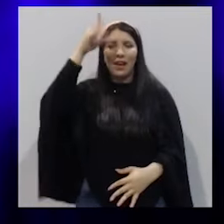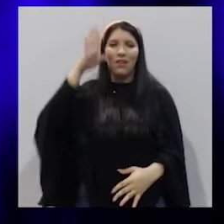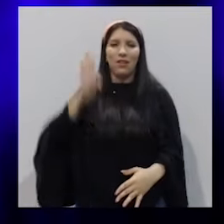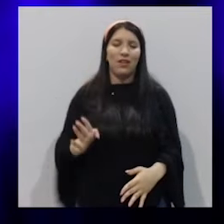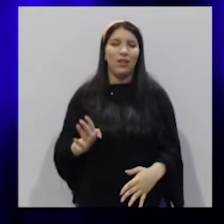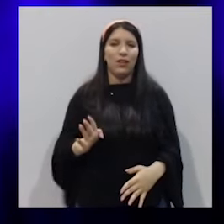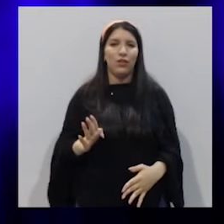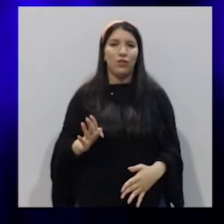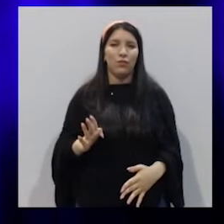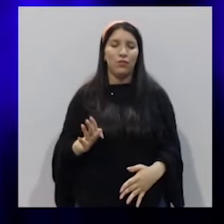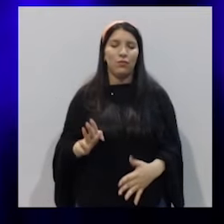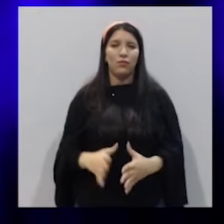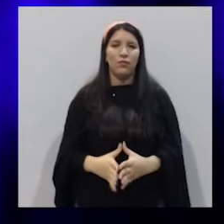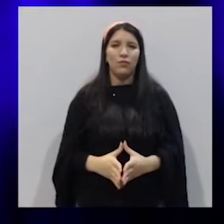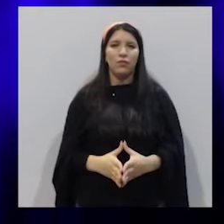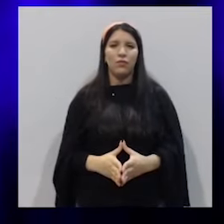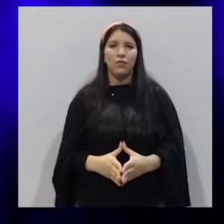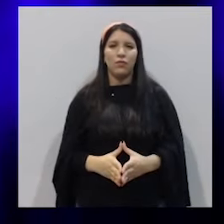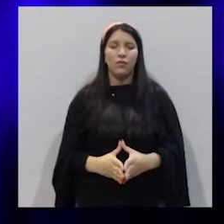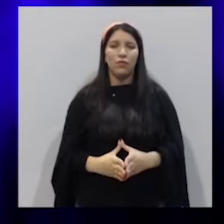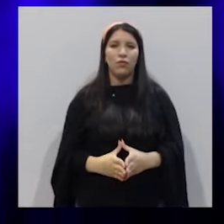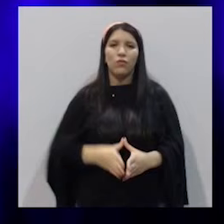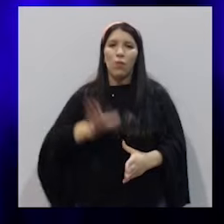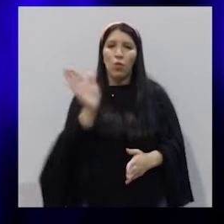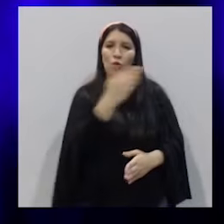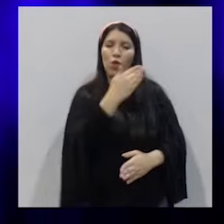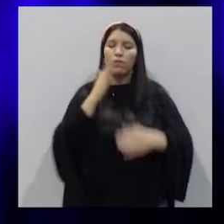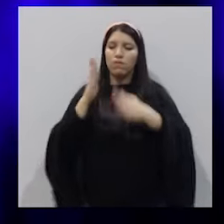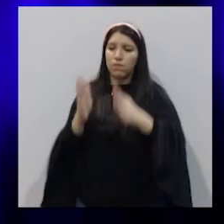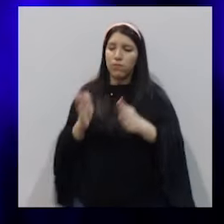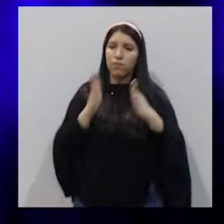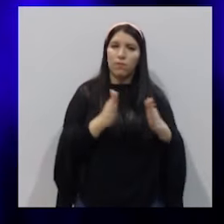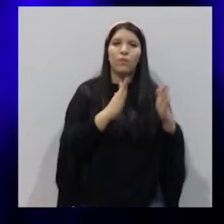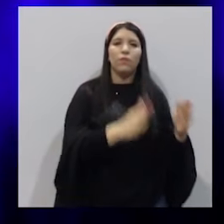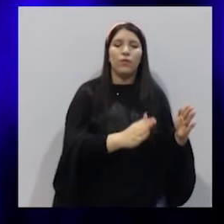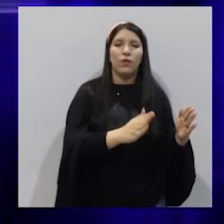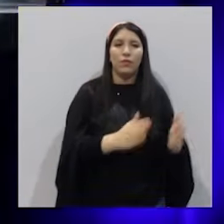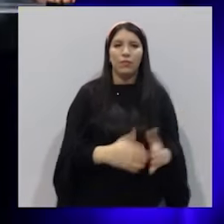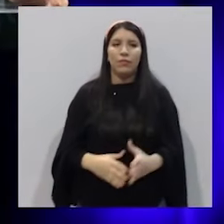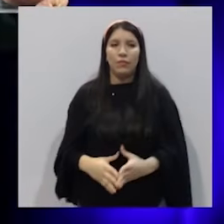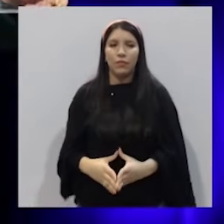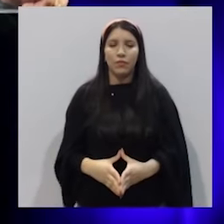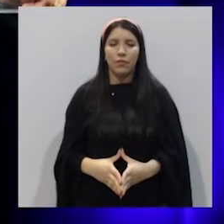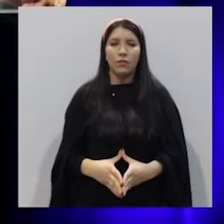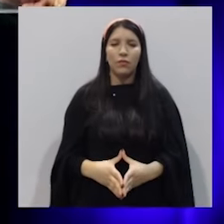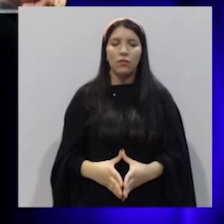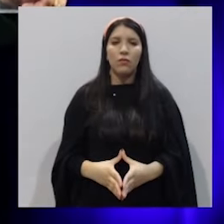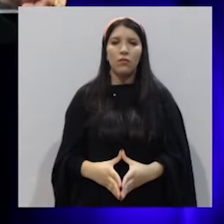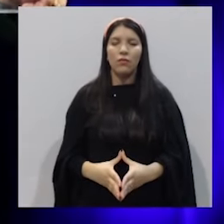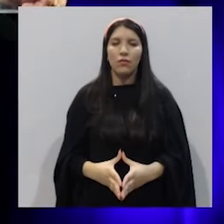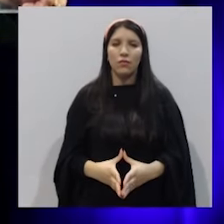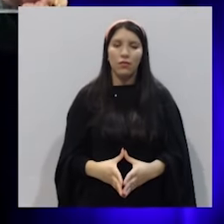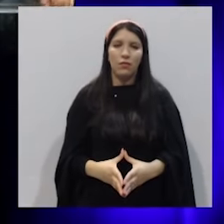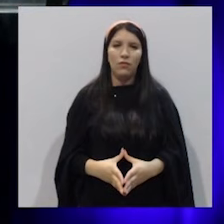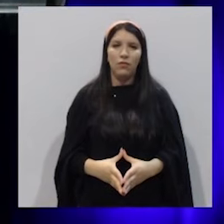maravillosas judas capítulo 1 verso 3 dice queridos hermanos he deseado